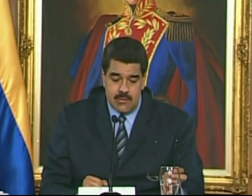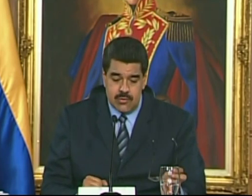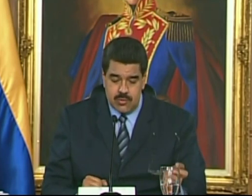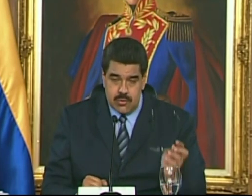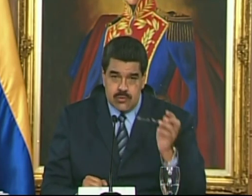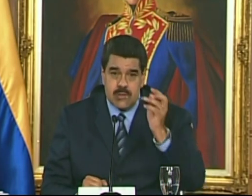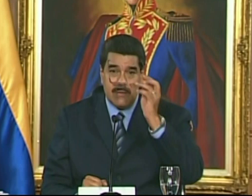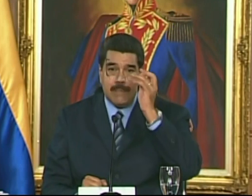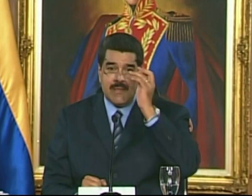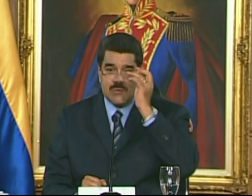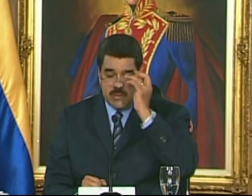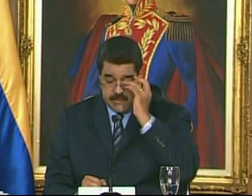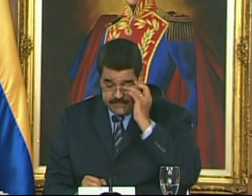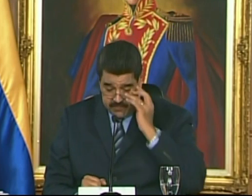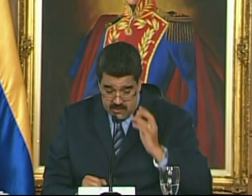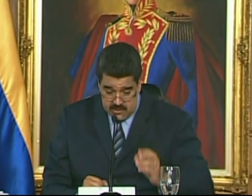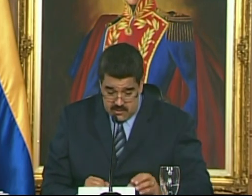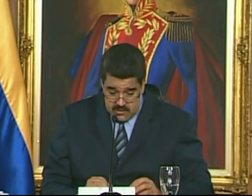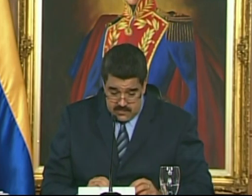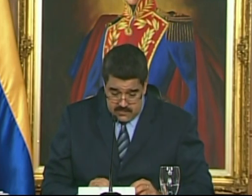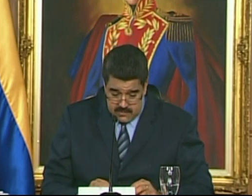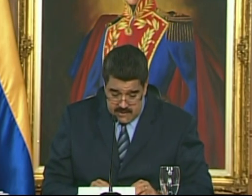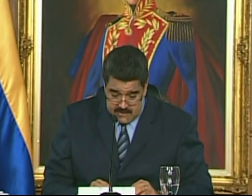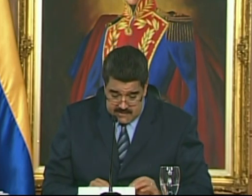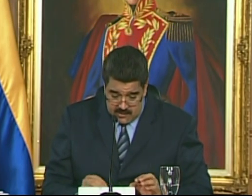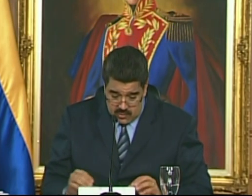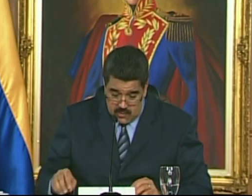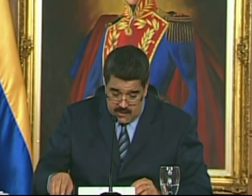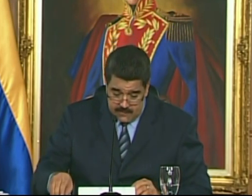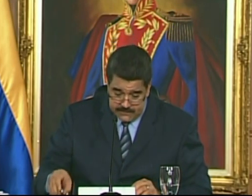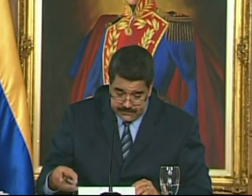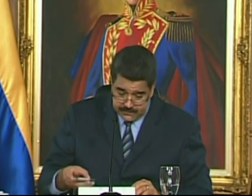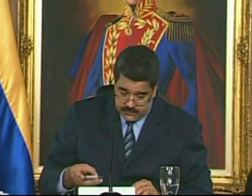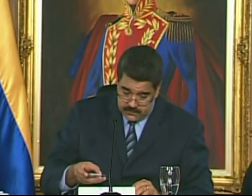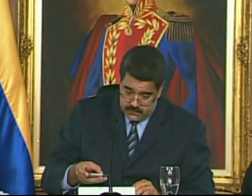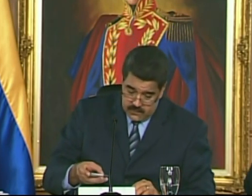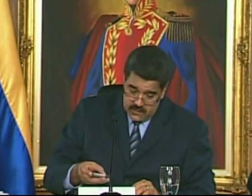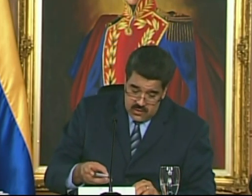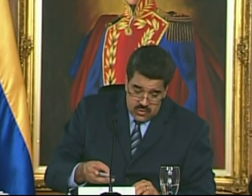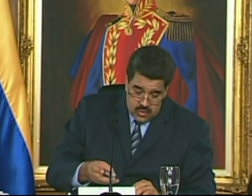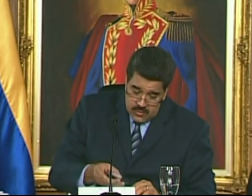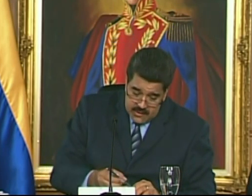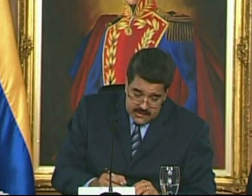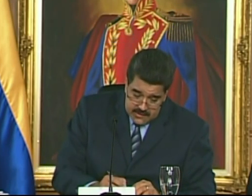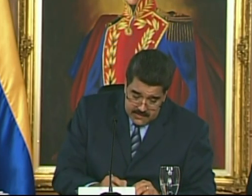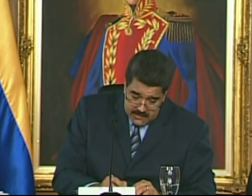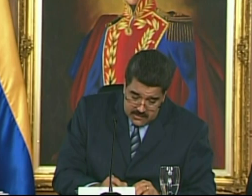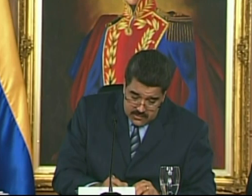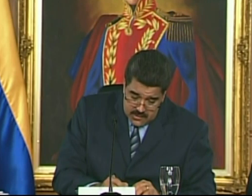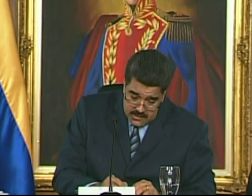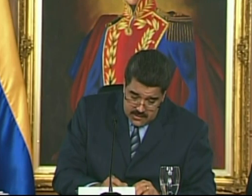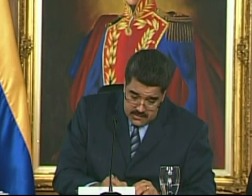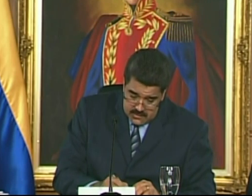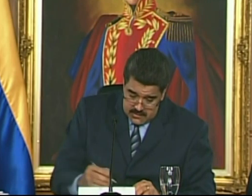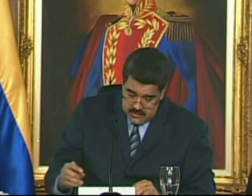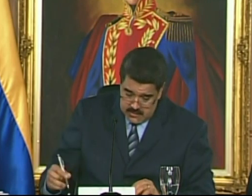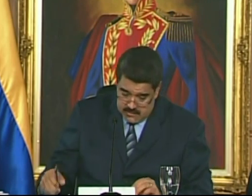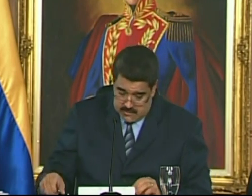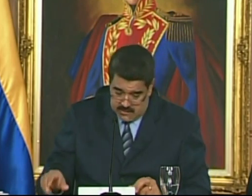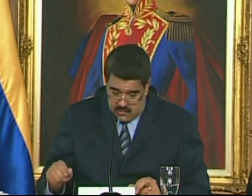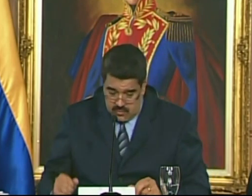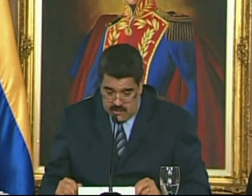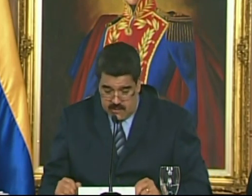hermosa patria que nos dio Dios Venezuela y en sexto lugar no voy a extenderme en esto ya